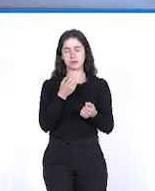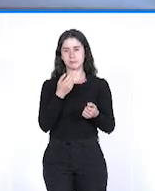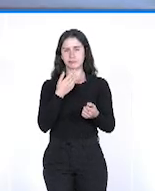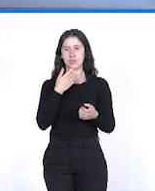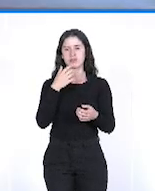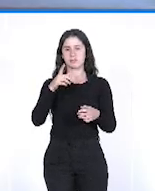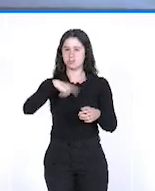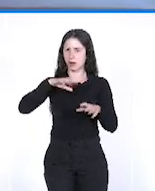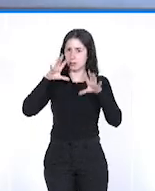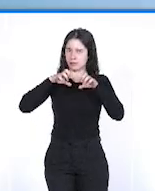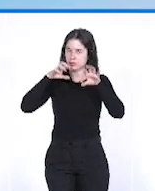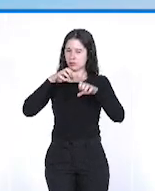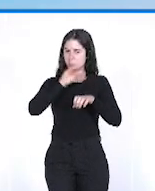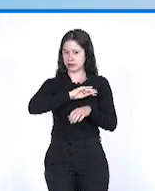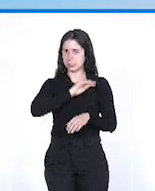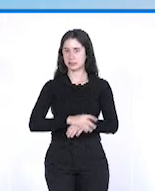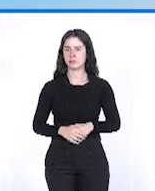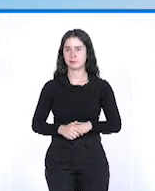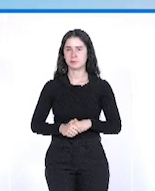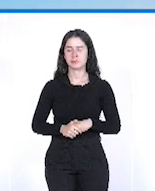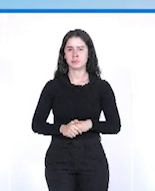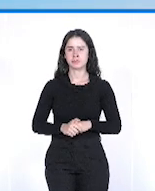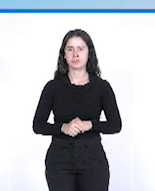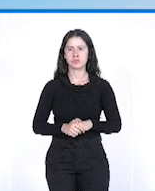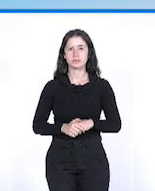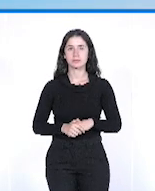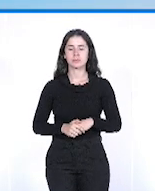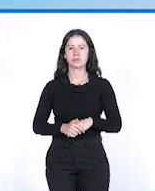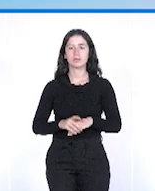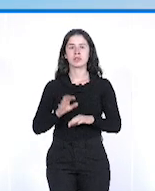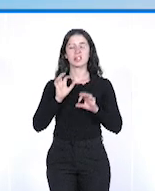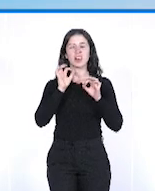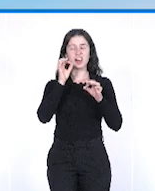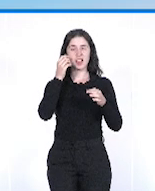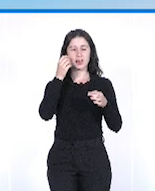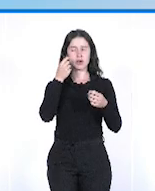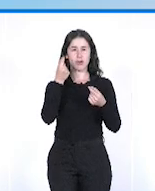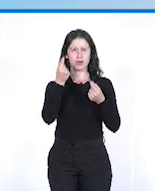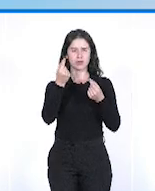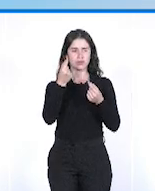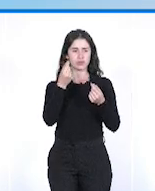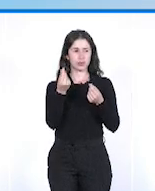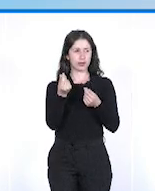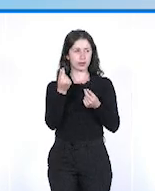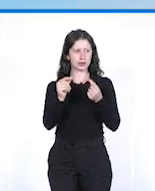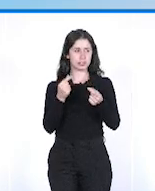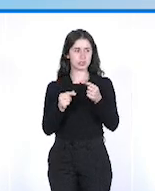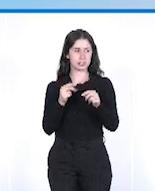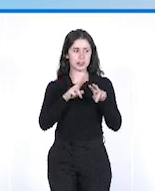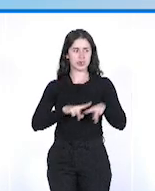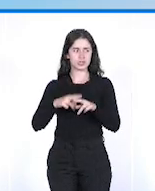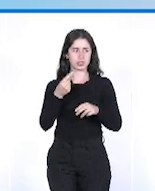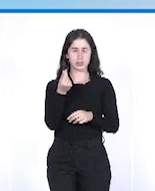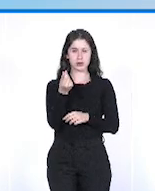aprendido mucho e ahora el análisis de costes probablemente cuando se maneja números